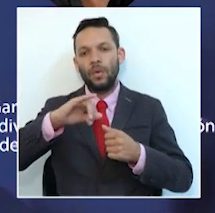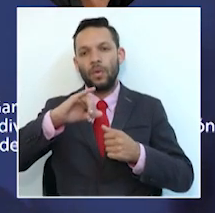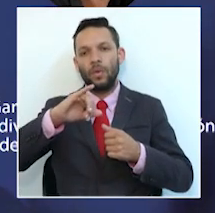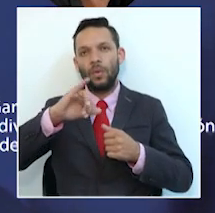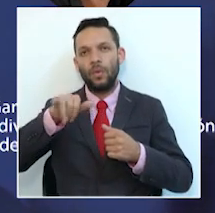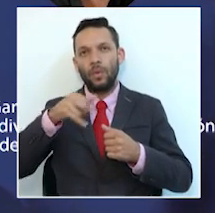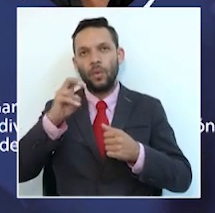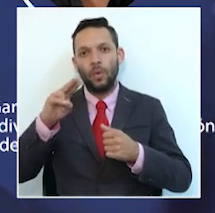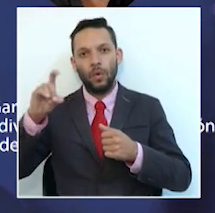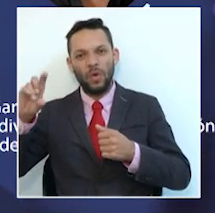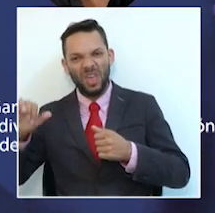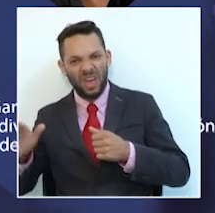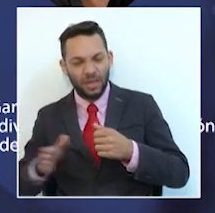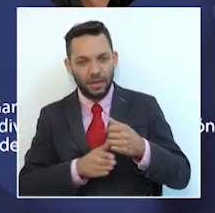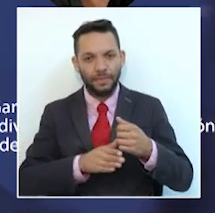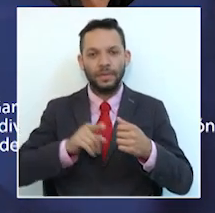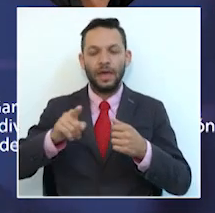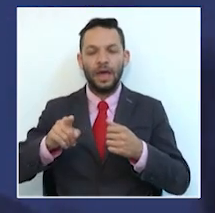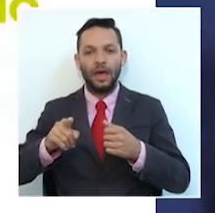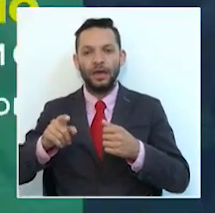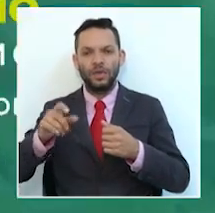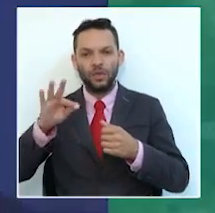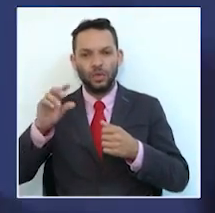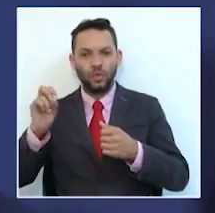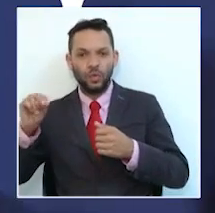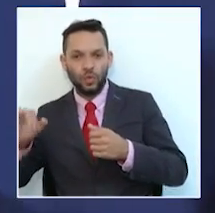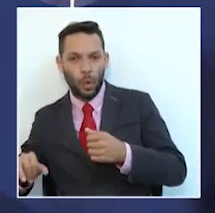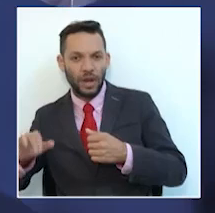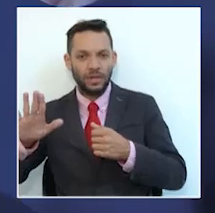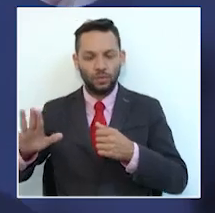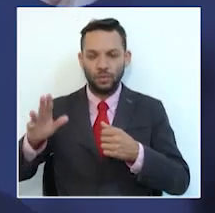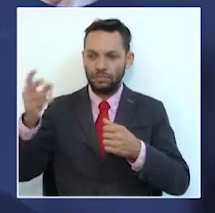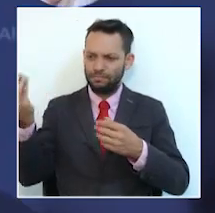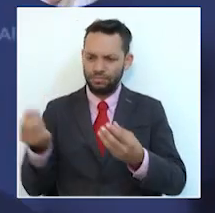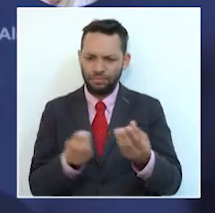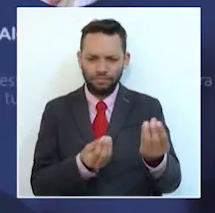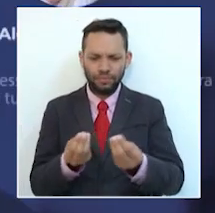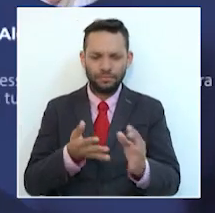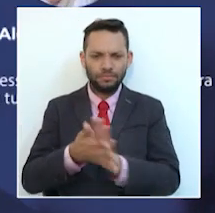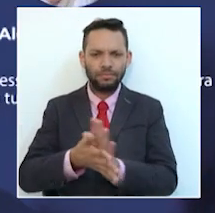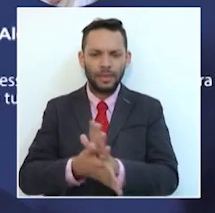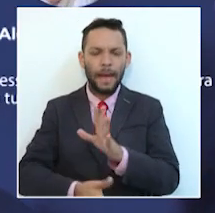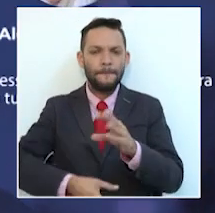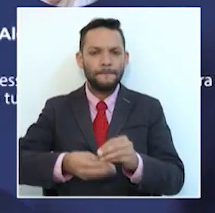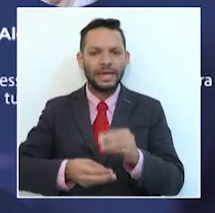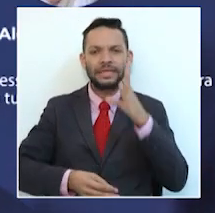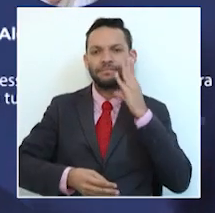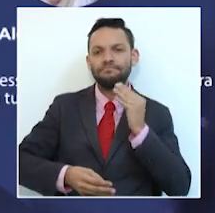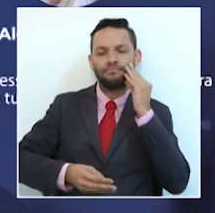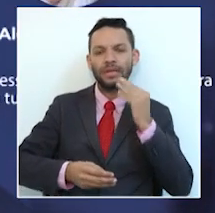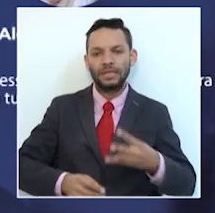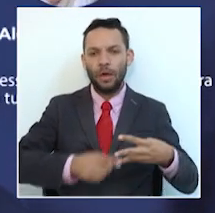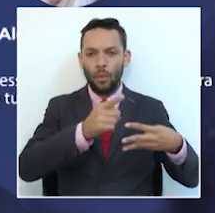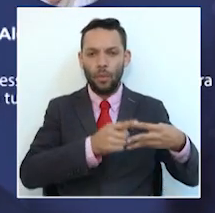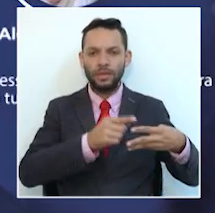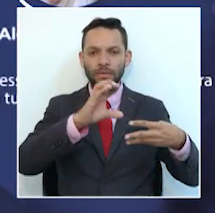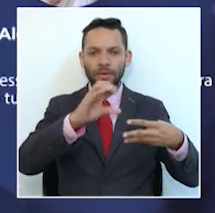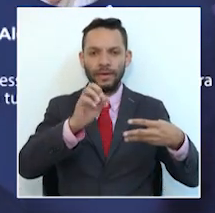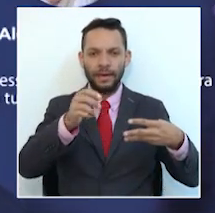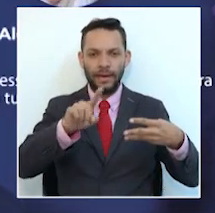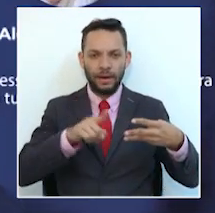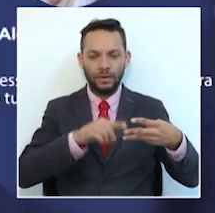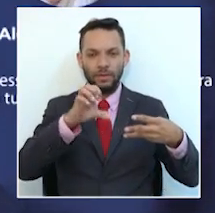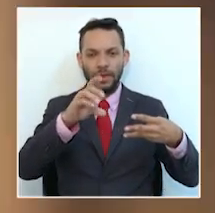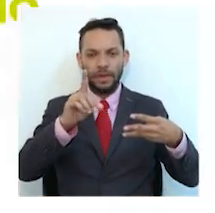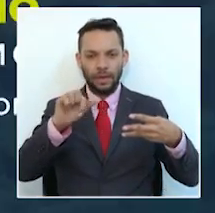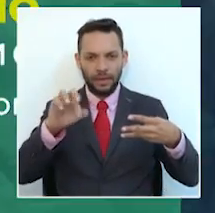jeter mero de austria y toni hartó de mexico además contaremos con cuatro expertos colombianos carlos duque eder peña jaime